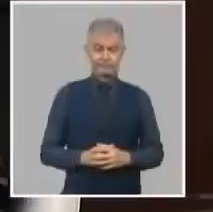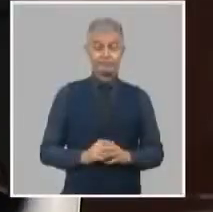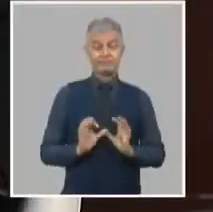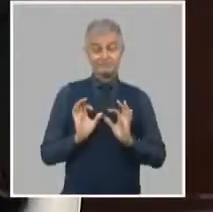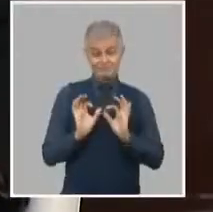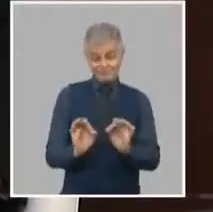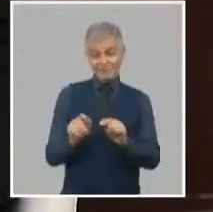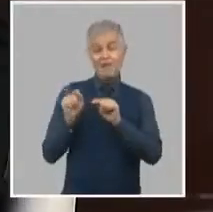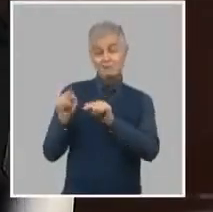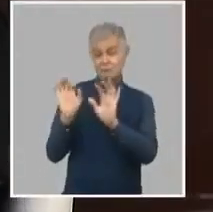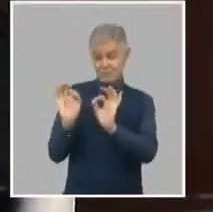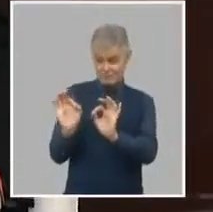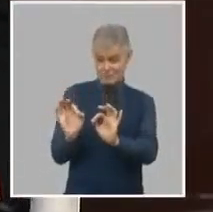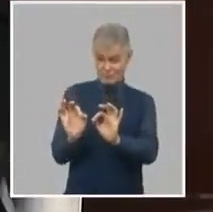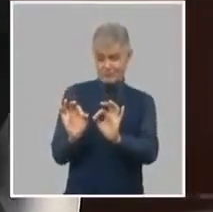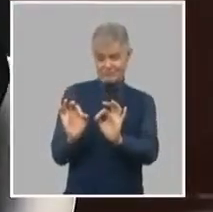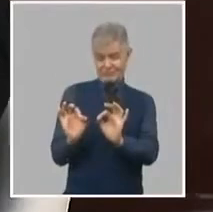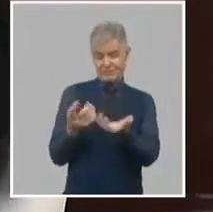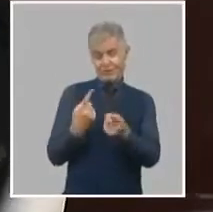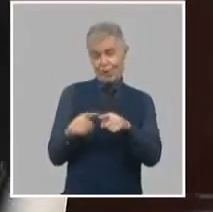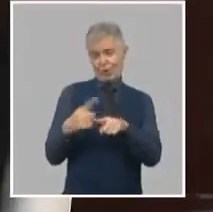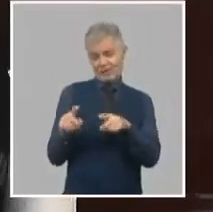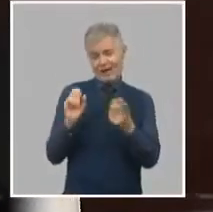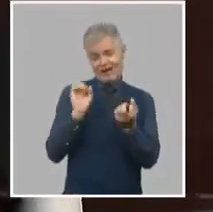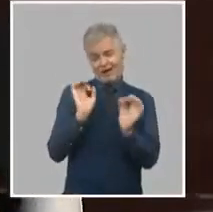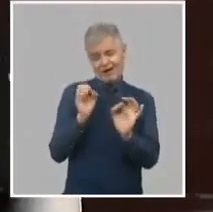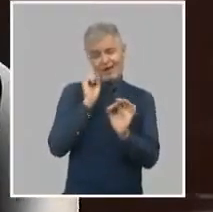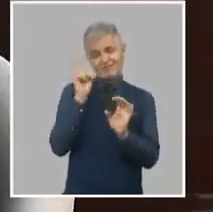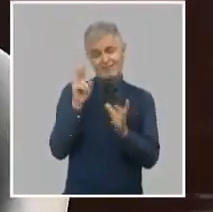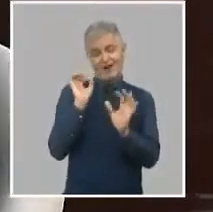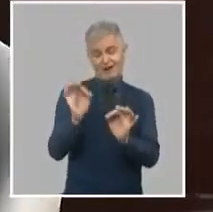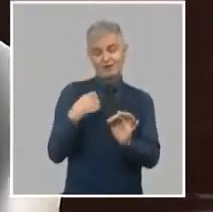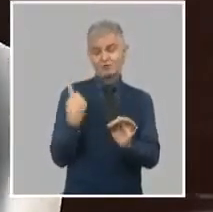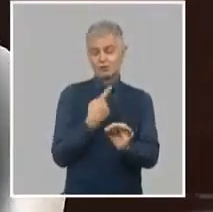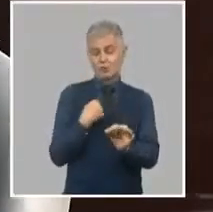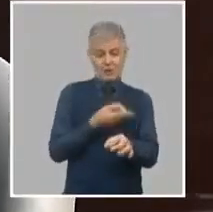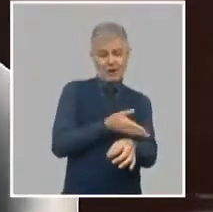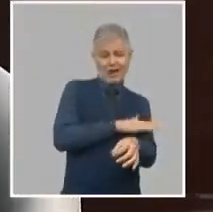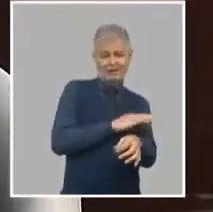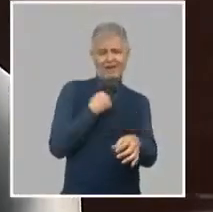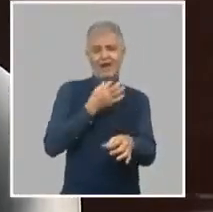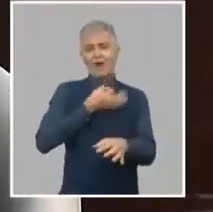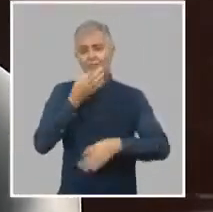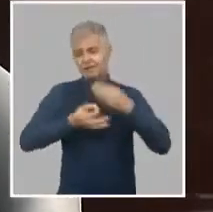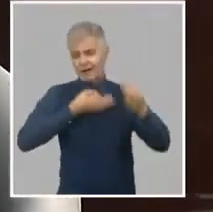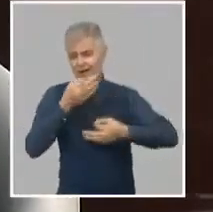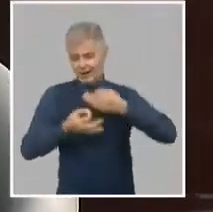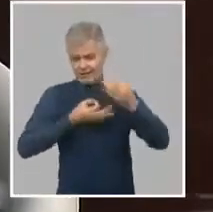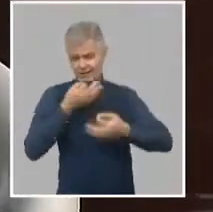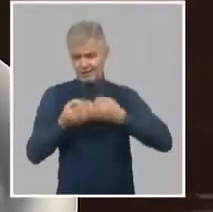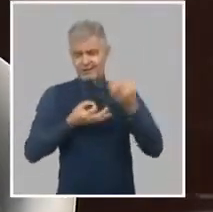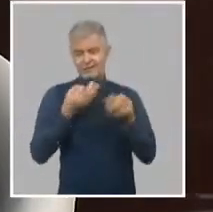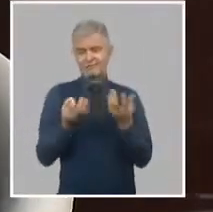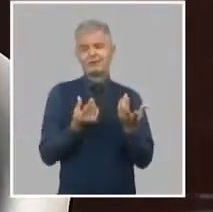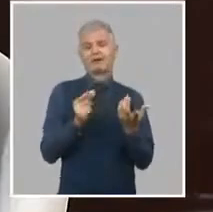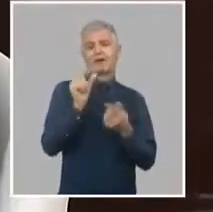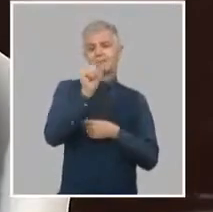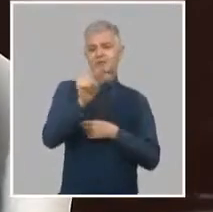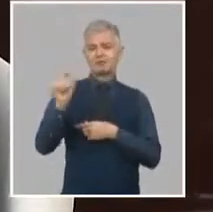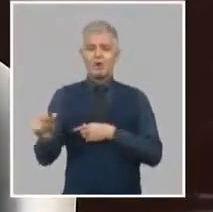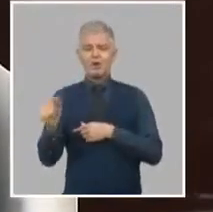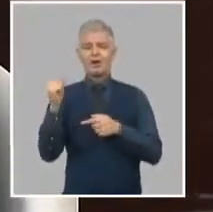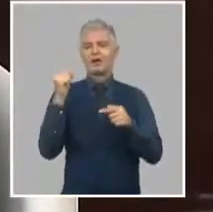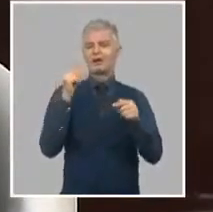Bueno, y por esos hechos de la vida y por lo que hablábamos aquí hace poco, pues los que protagonizaron